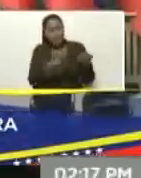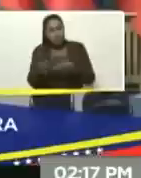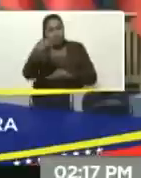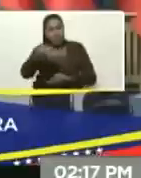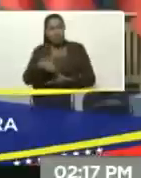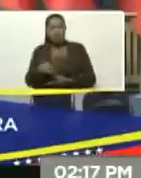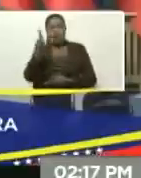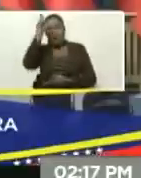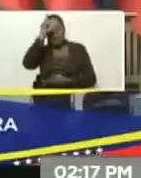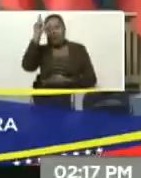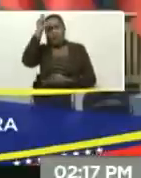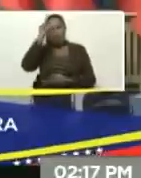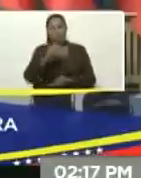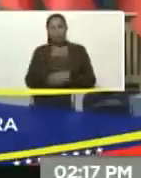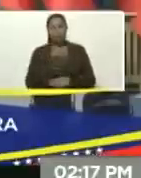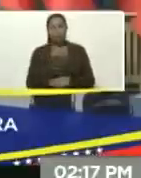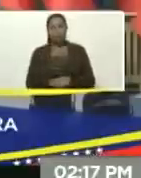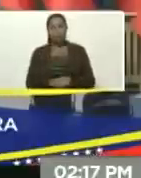Turquía.